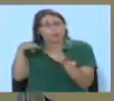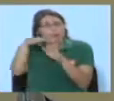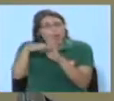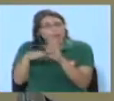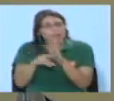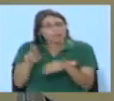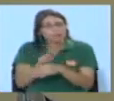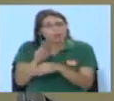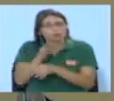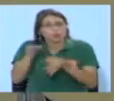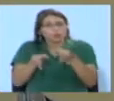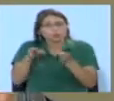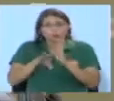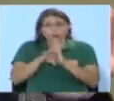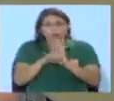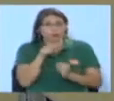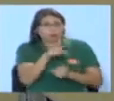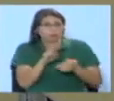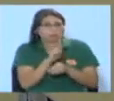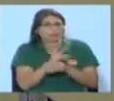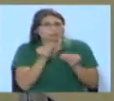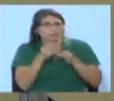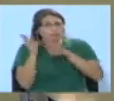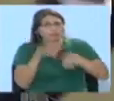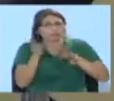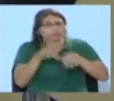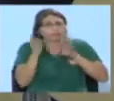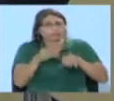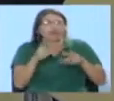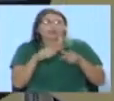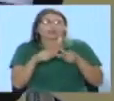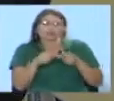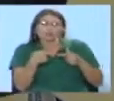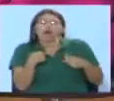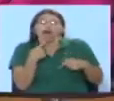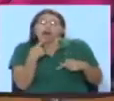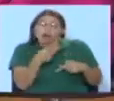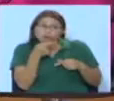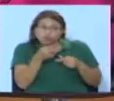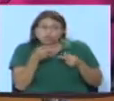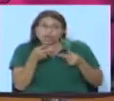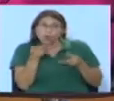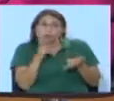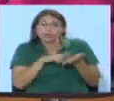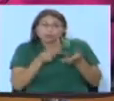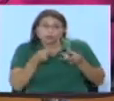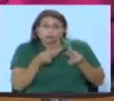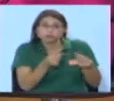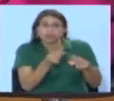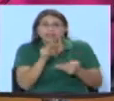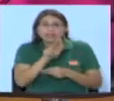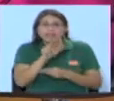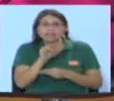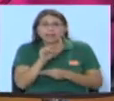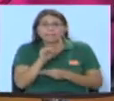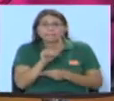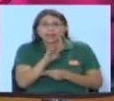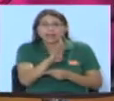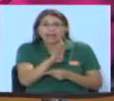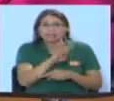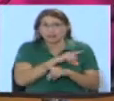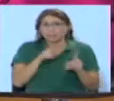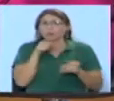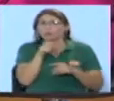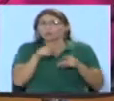a utilizar demasiado ancho banda, lo empiezo a frenar. Entonces, si su velocidad contratada son 3 megas y usted empieza en su primera hora al